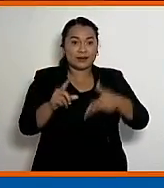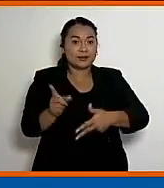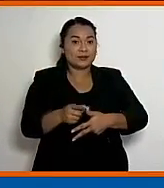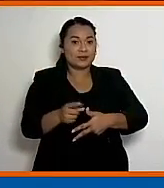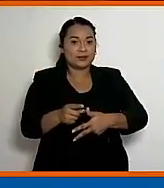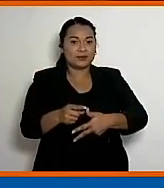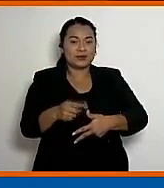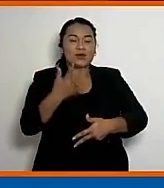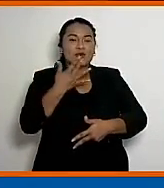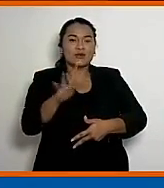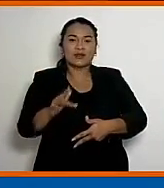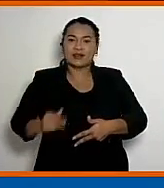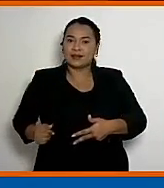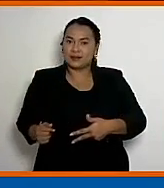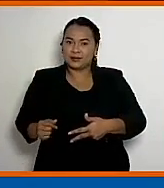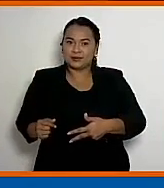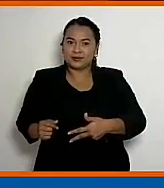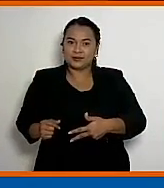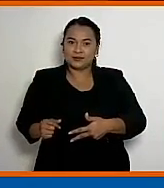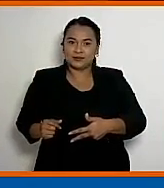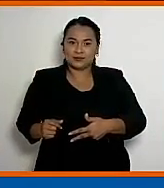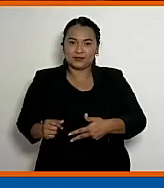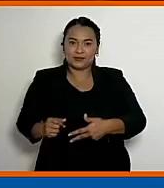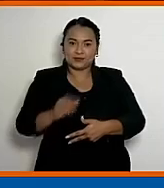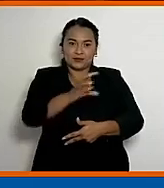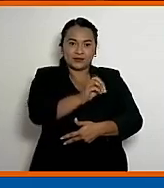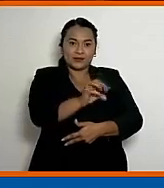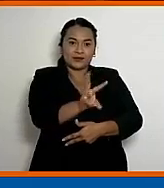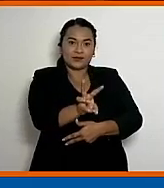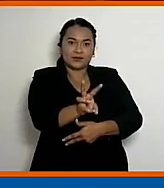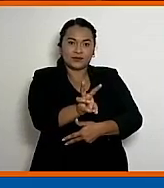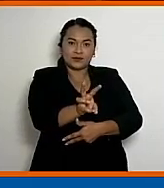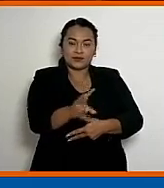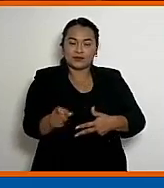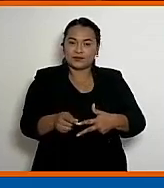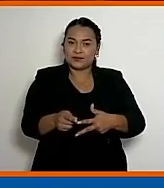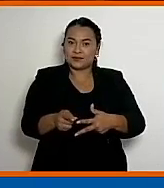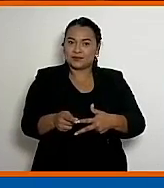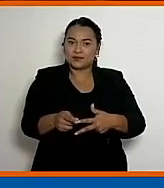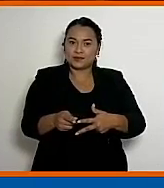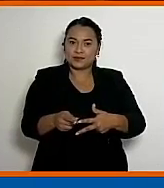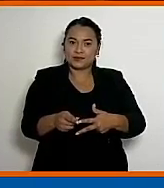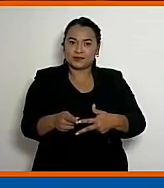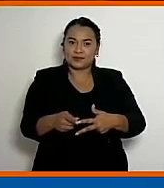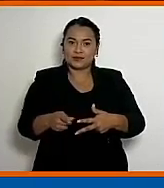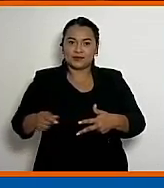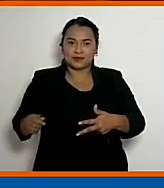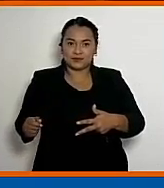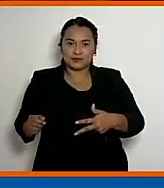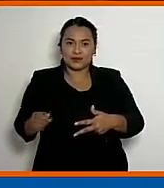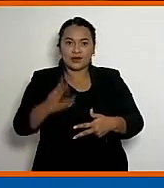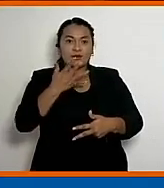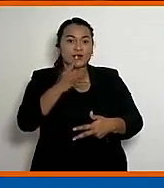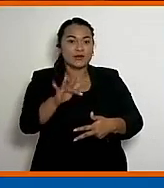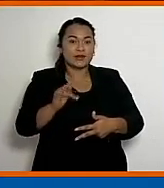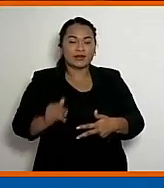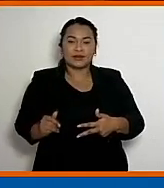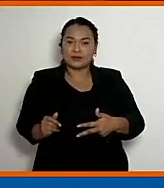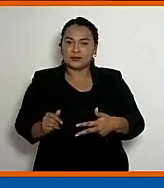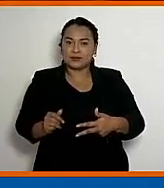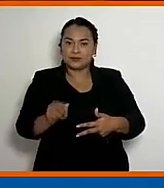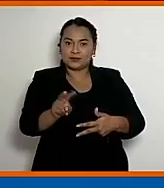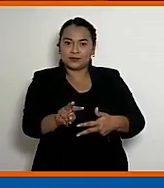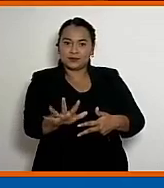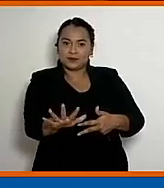suerte, porque este es el 06. Segundo número ganador, suerte,